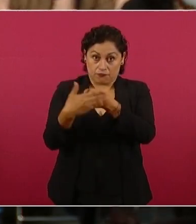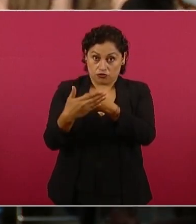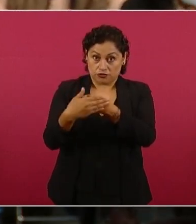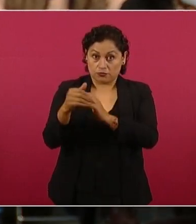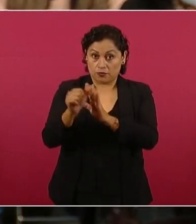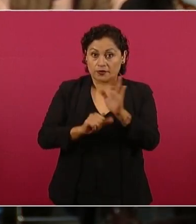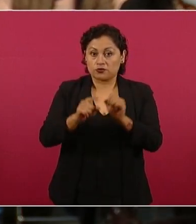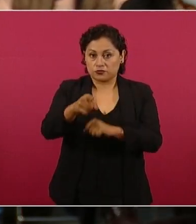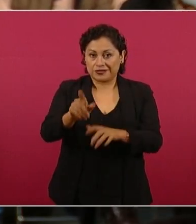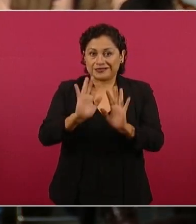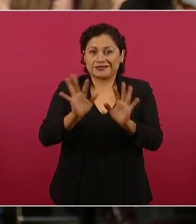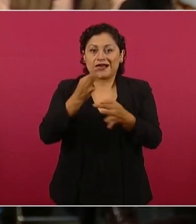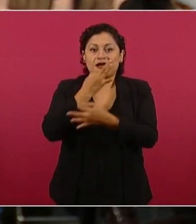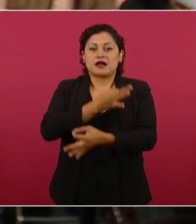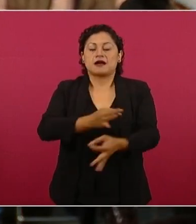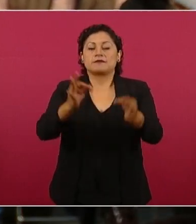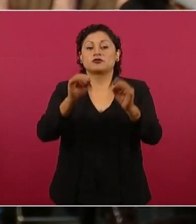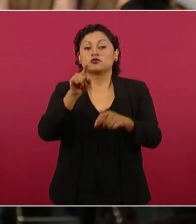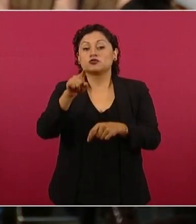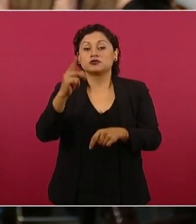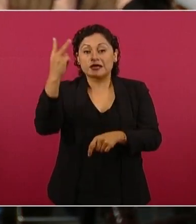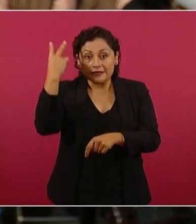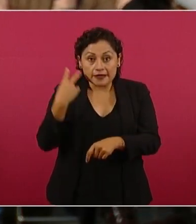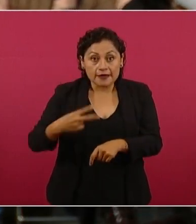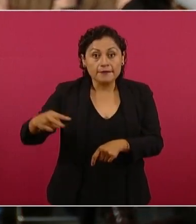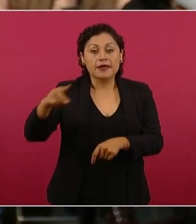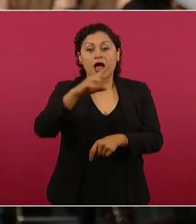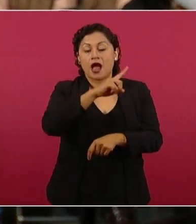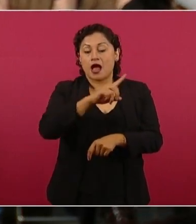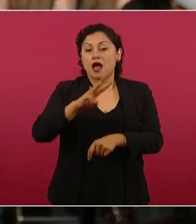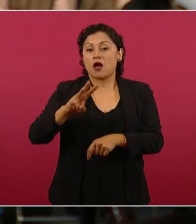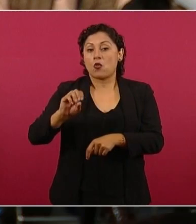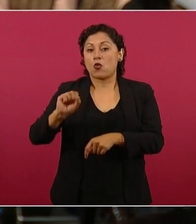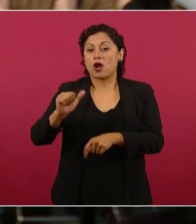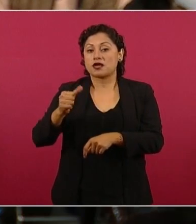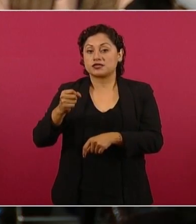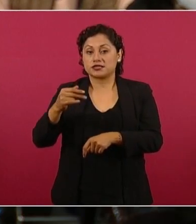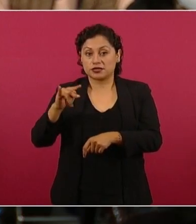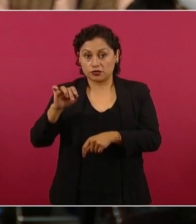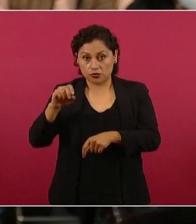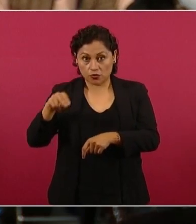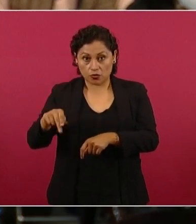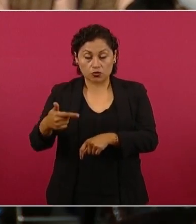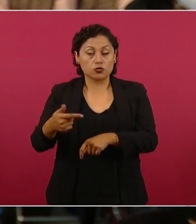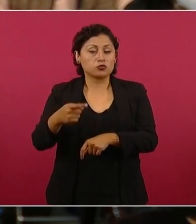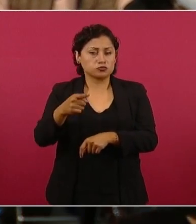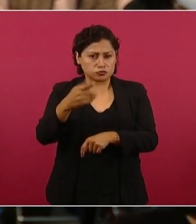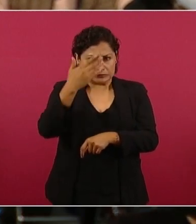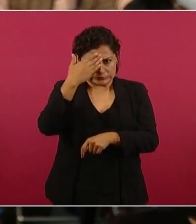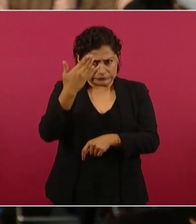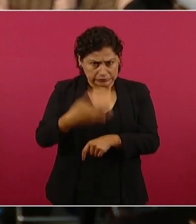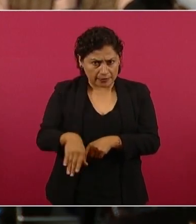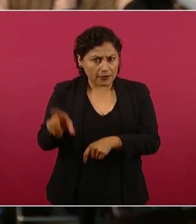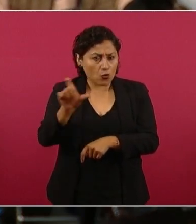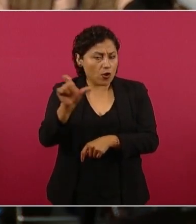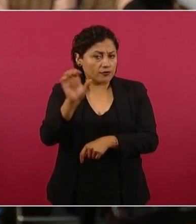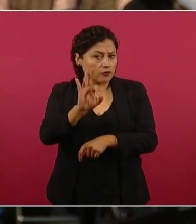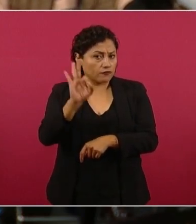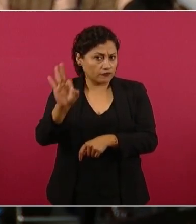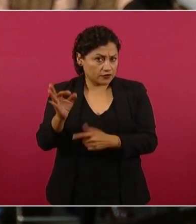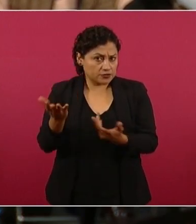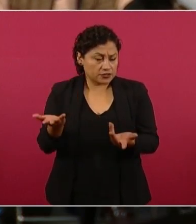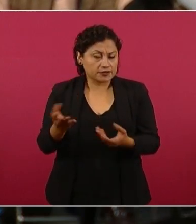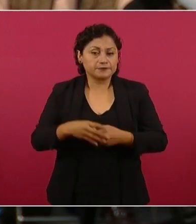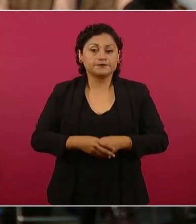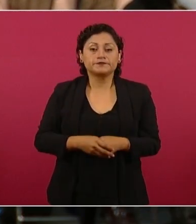una visita a Washington posterior al 15, no sé si ya se tenga alguna fecha, y preguntarle, de hecho,